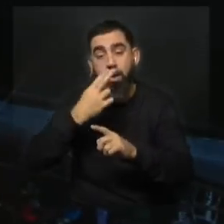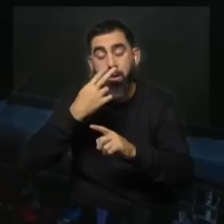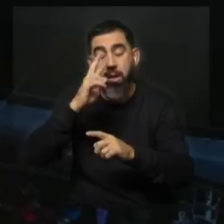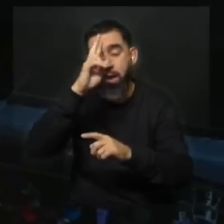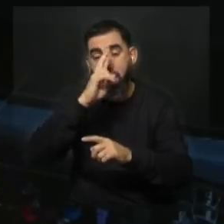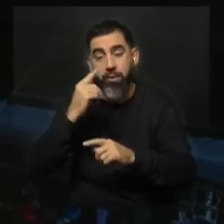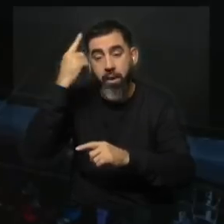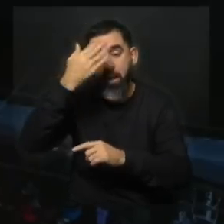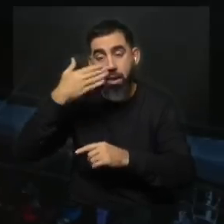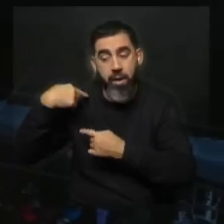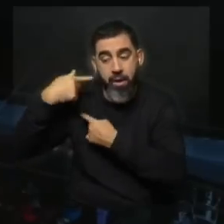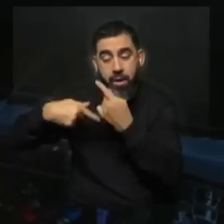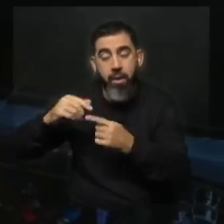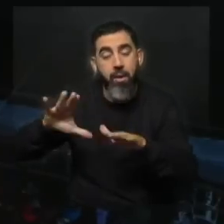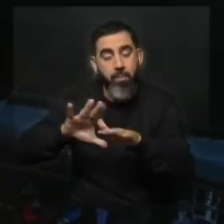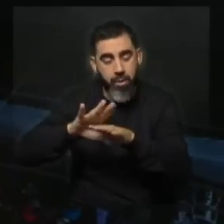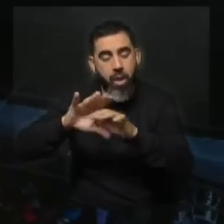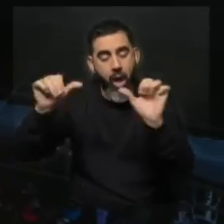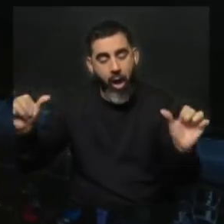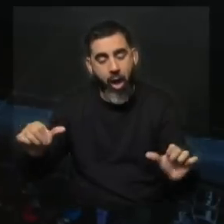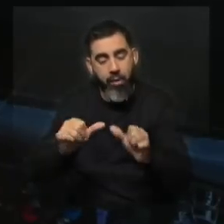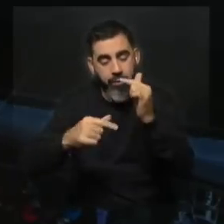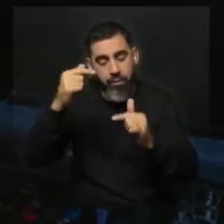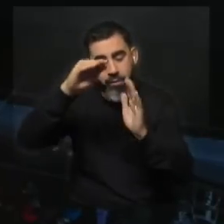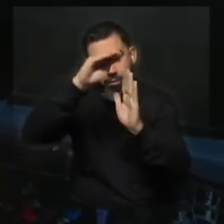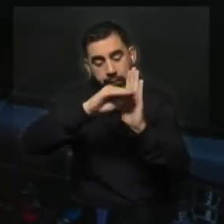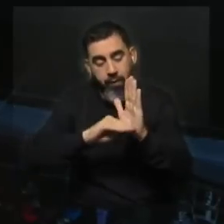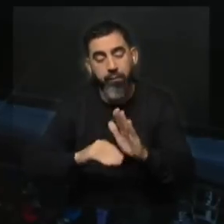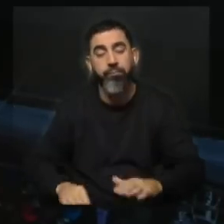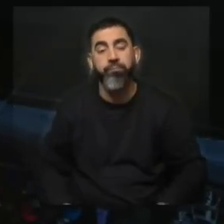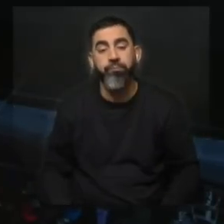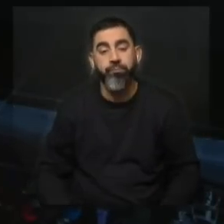el mides tiene previstas varias actividades para abordarlo